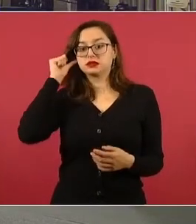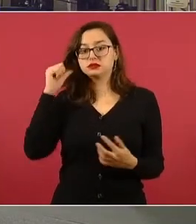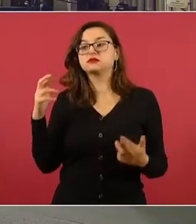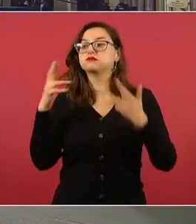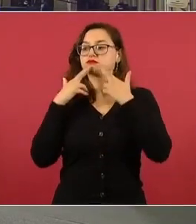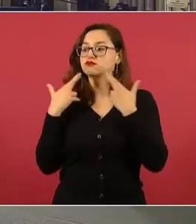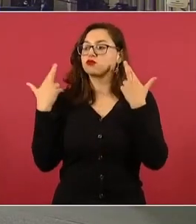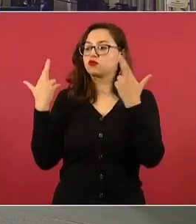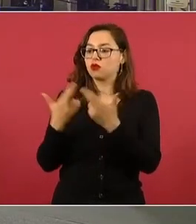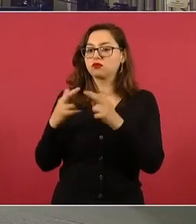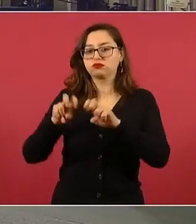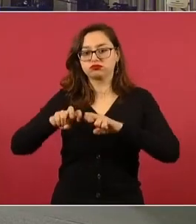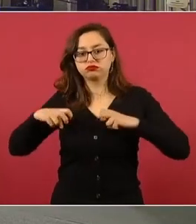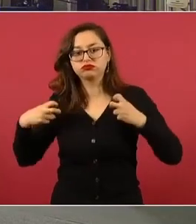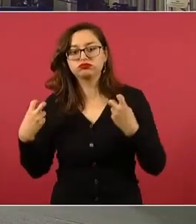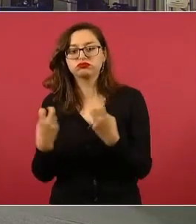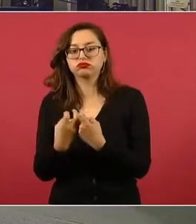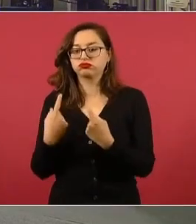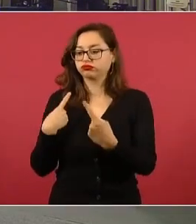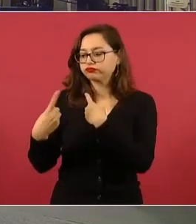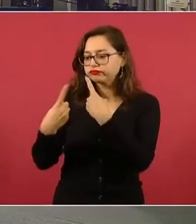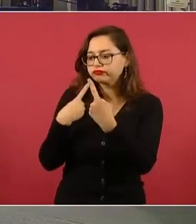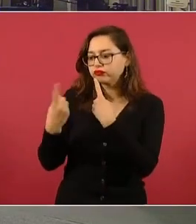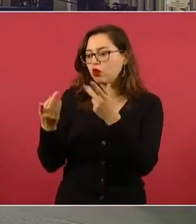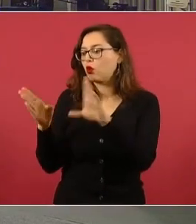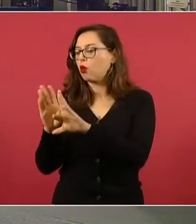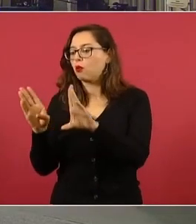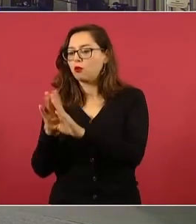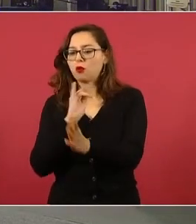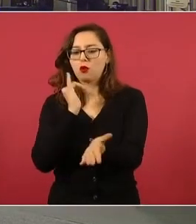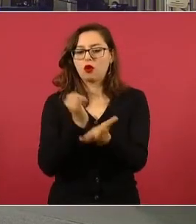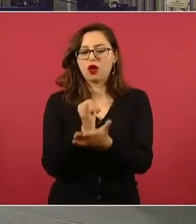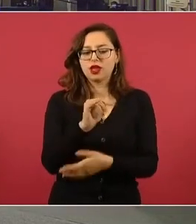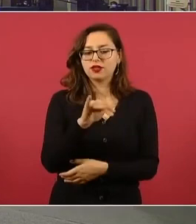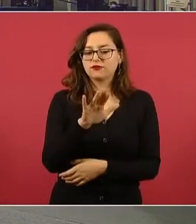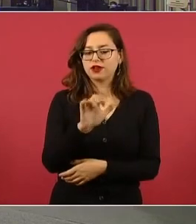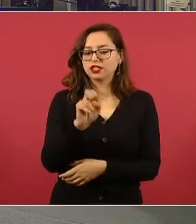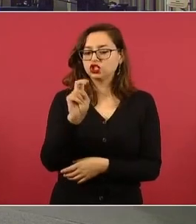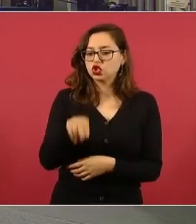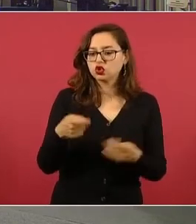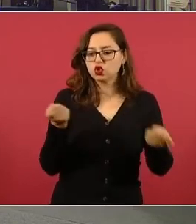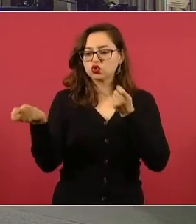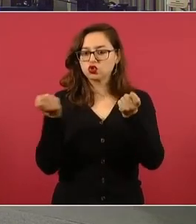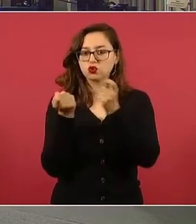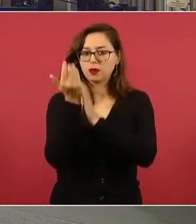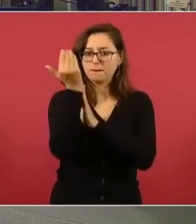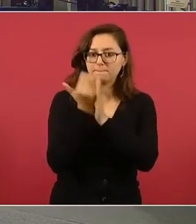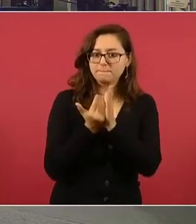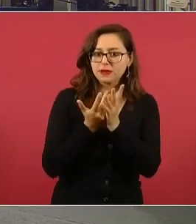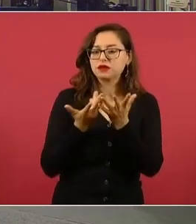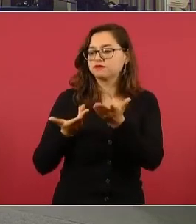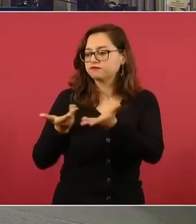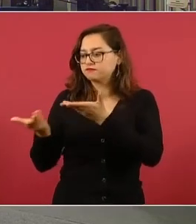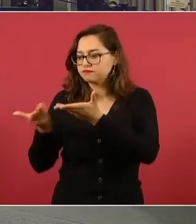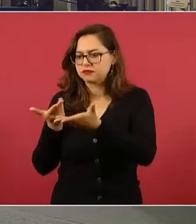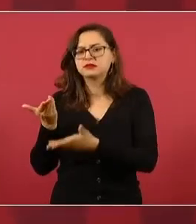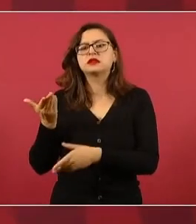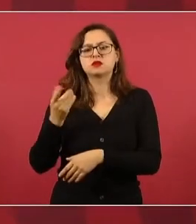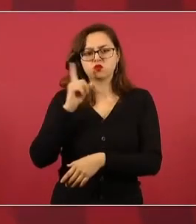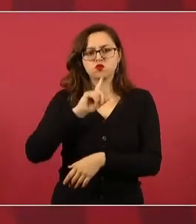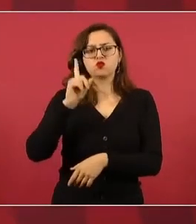antiinflación y estuvo la subsecretaria de Economía, y la